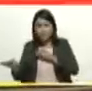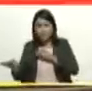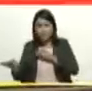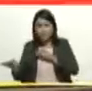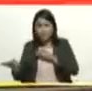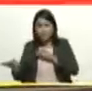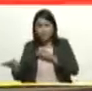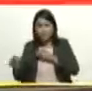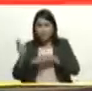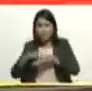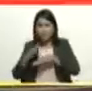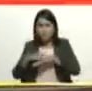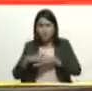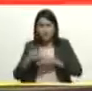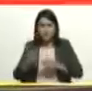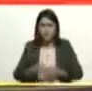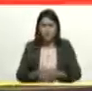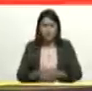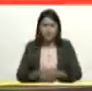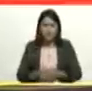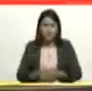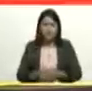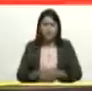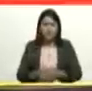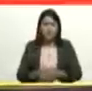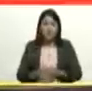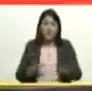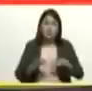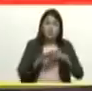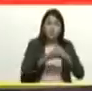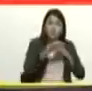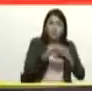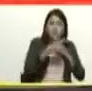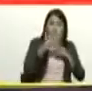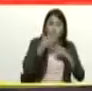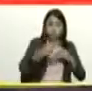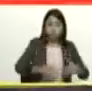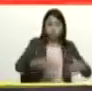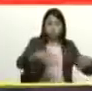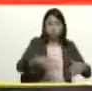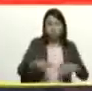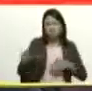¿Por qué? Porque el otro municipio tiene un poco más de nivel. Como alguien que sea alcalde, qué sé yo,